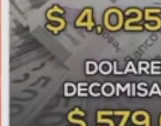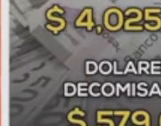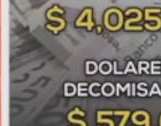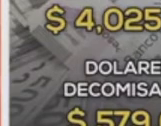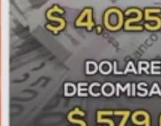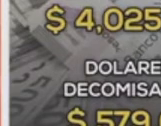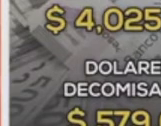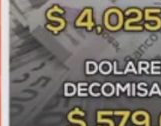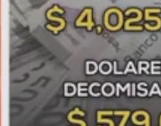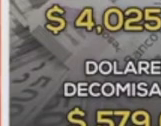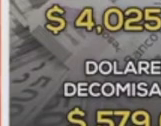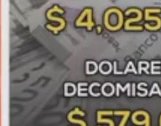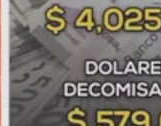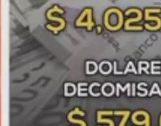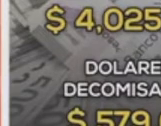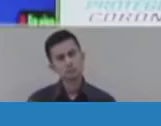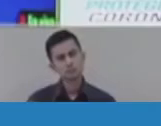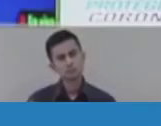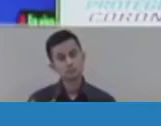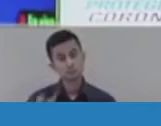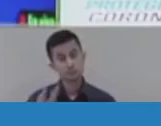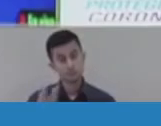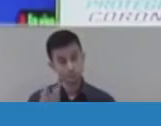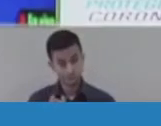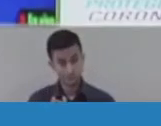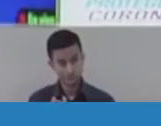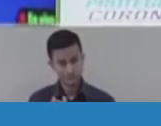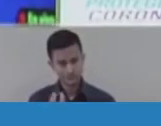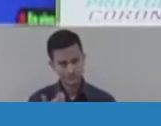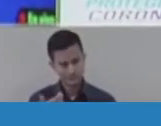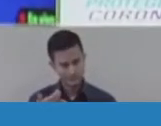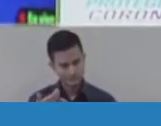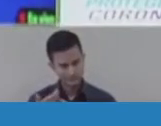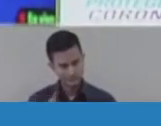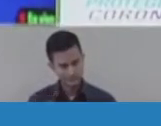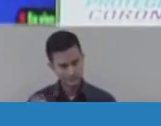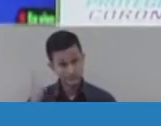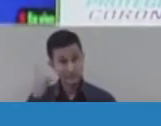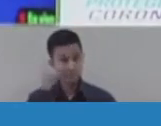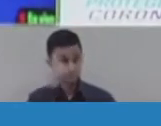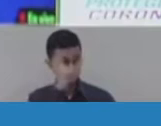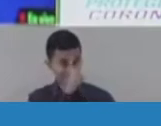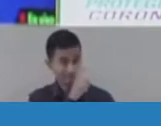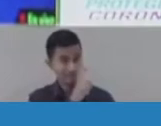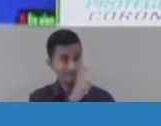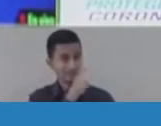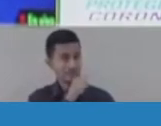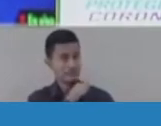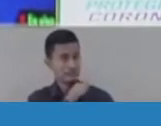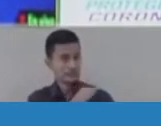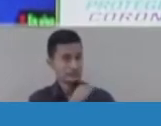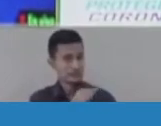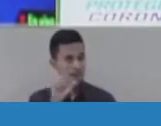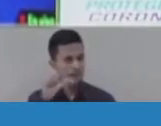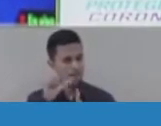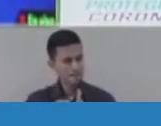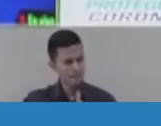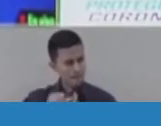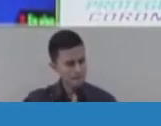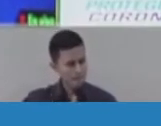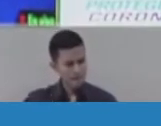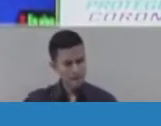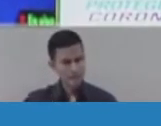acuerdo con la fiscal general del estado se han detenido a 970 personas integrantes del cartel santa rosa de lima con la recuperación de